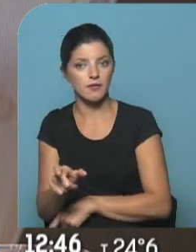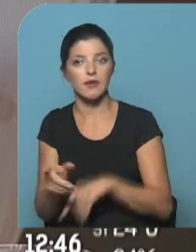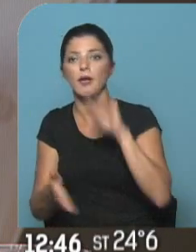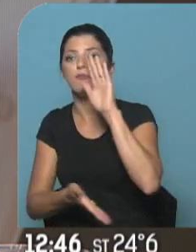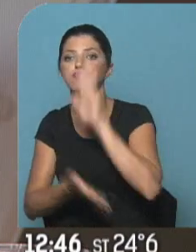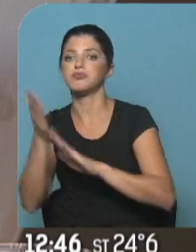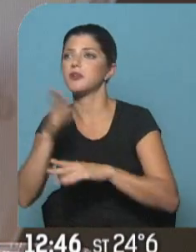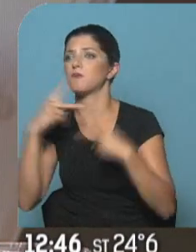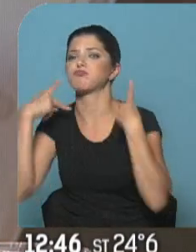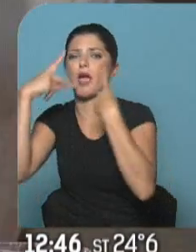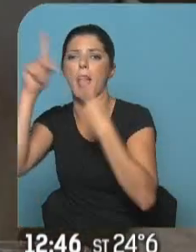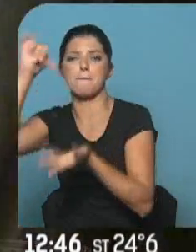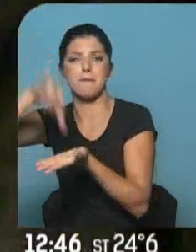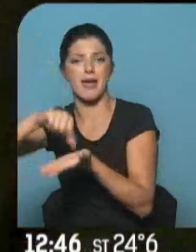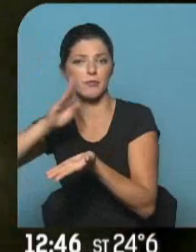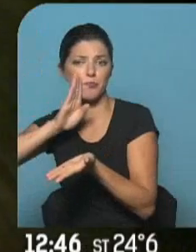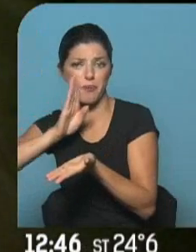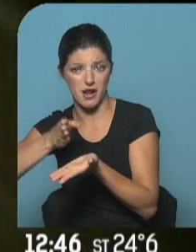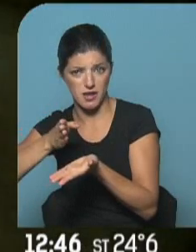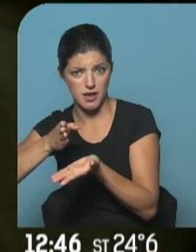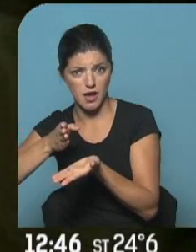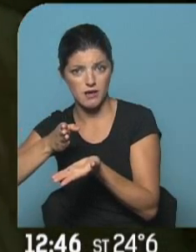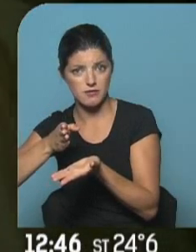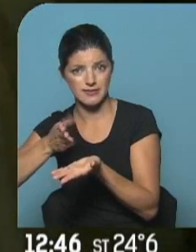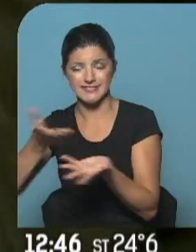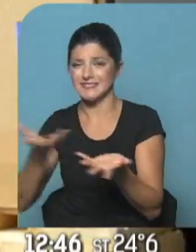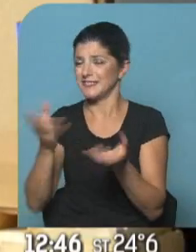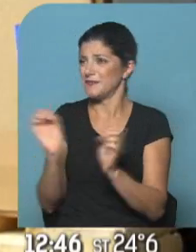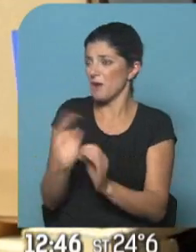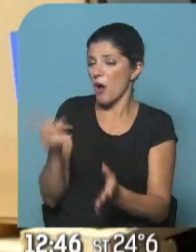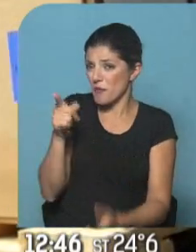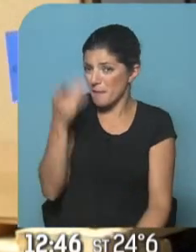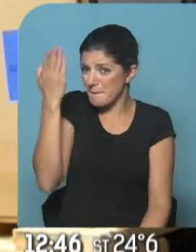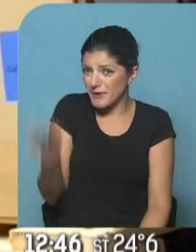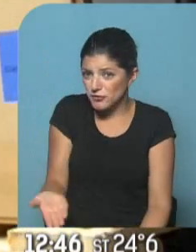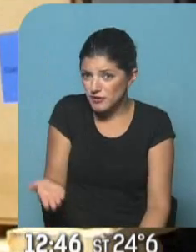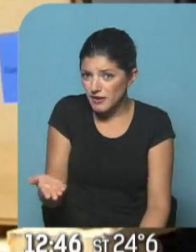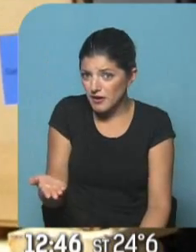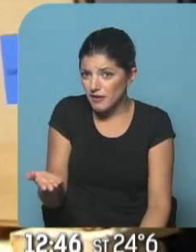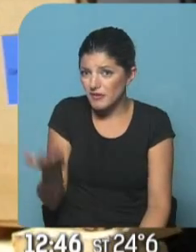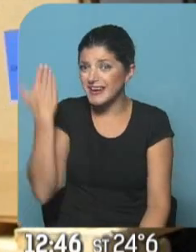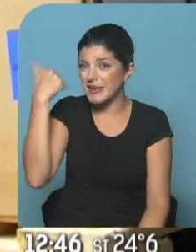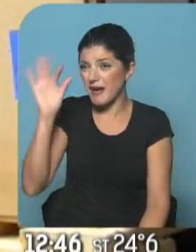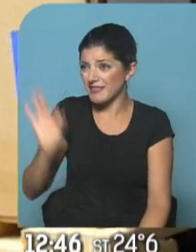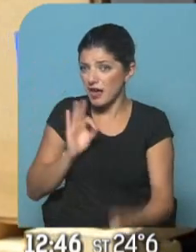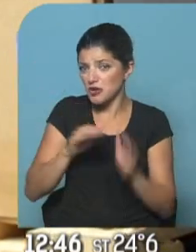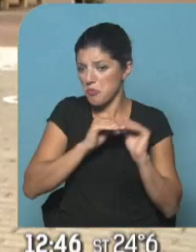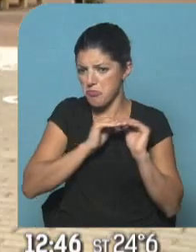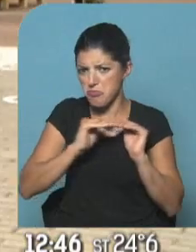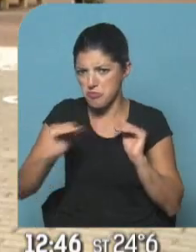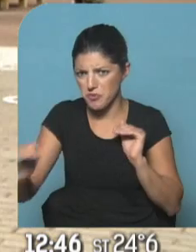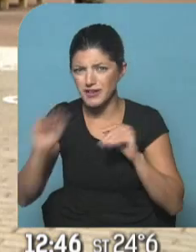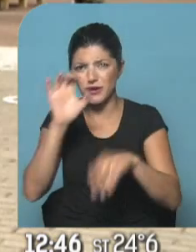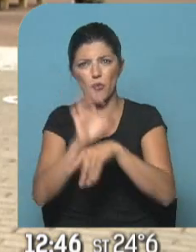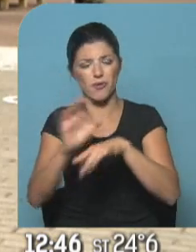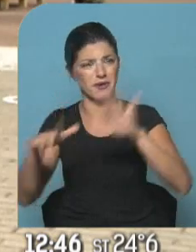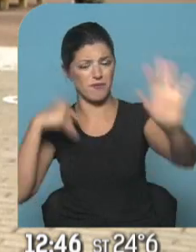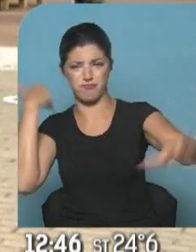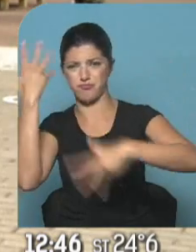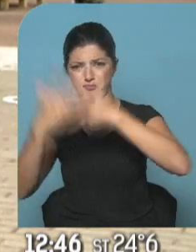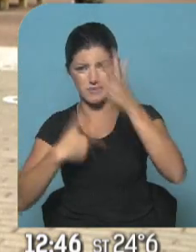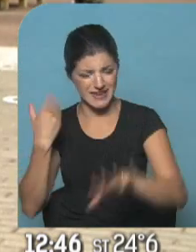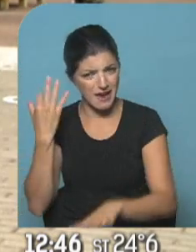a Bélgica y es una lástima porque Correa ha sido el presidente de mayor estabilidad en un Ecuador muy convulsionado y que